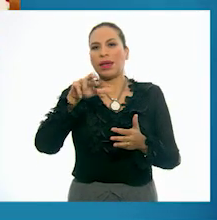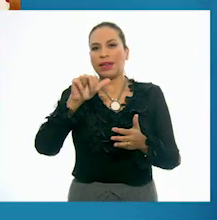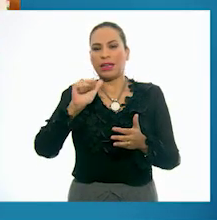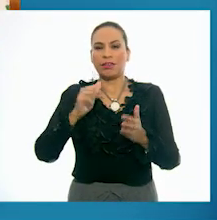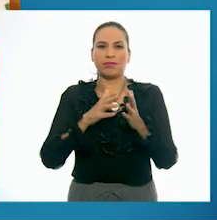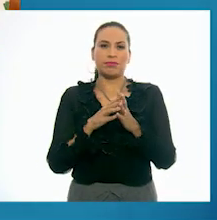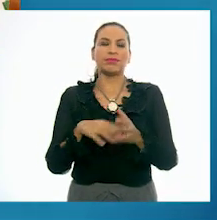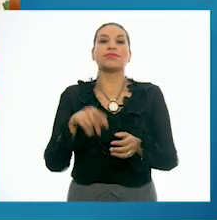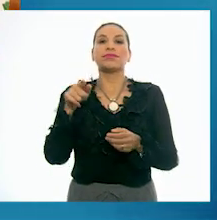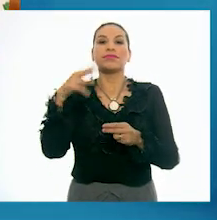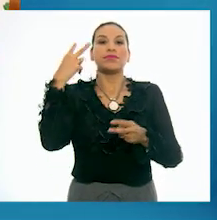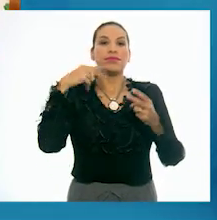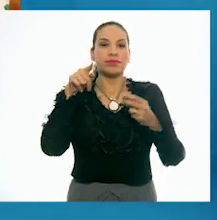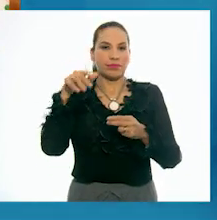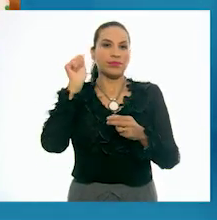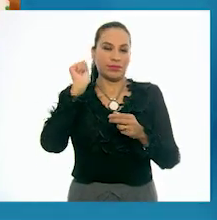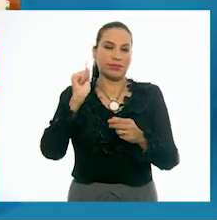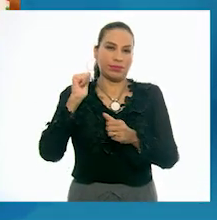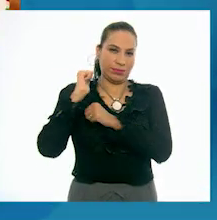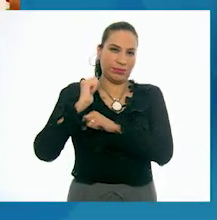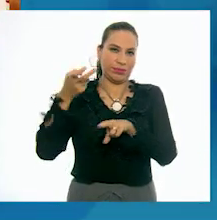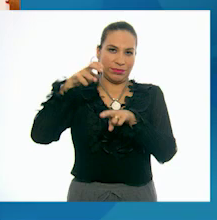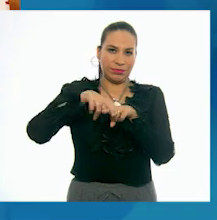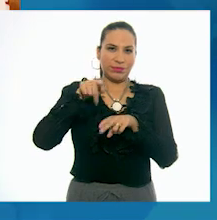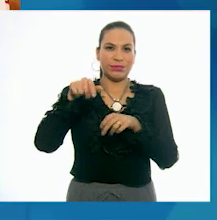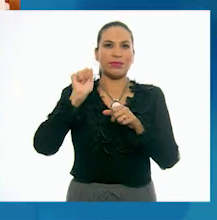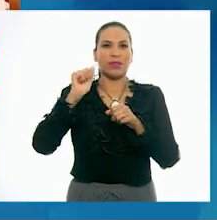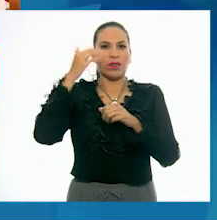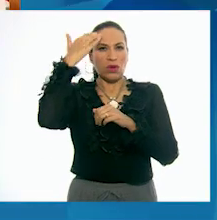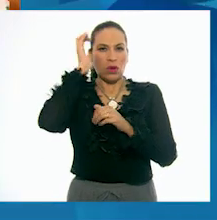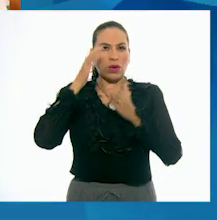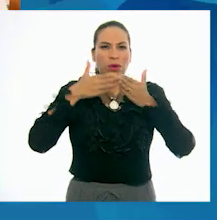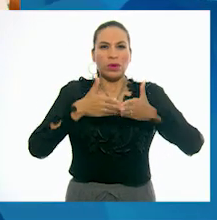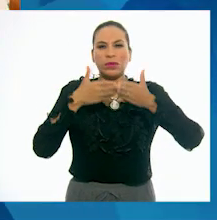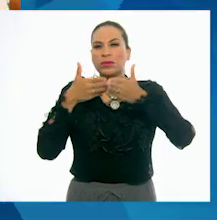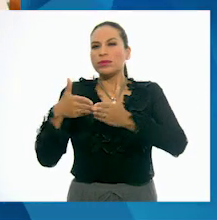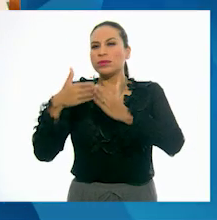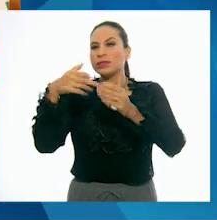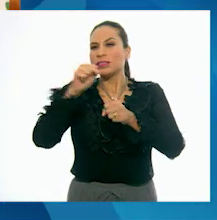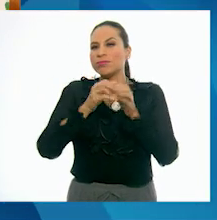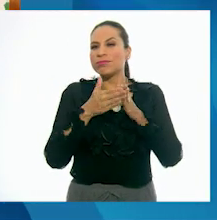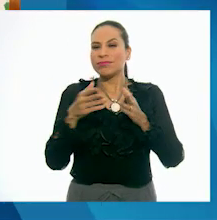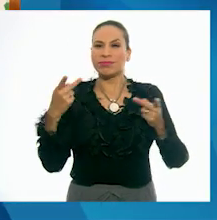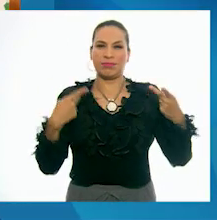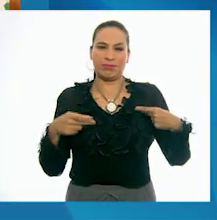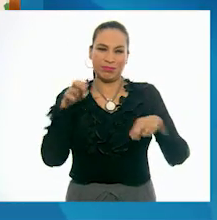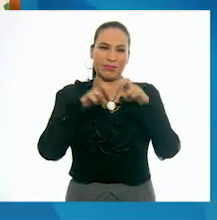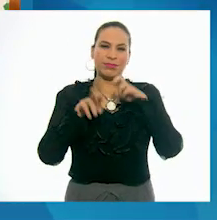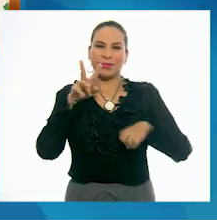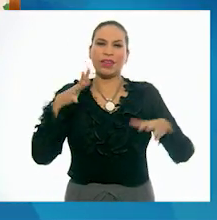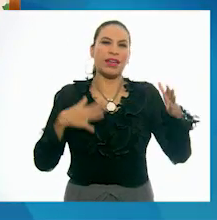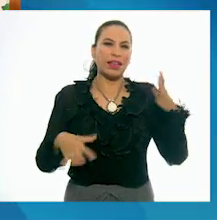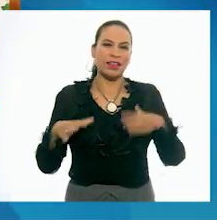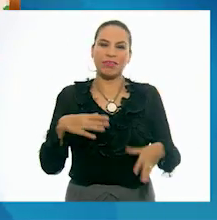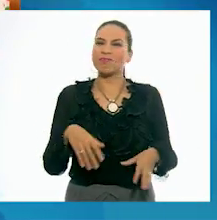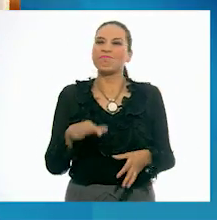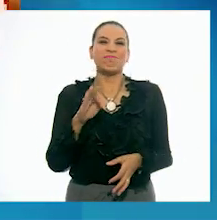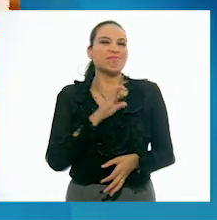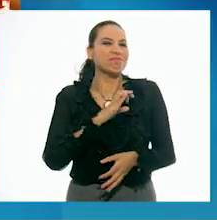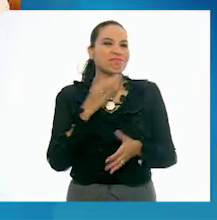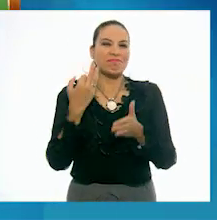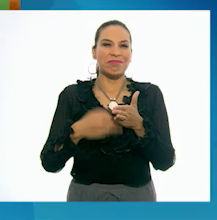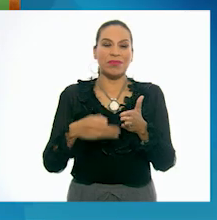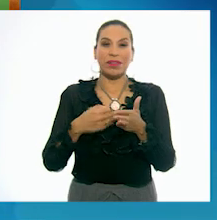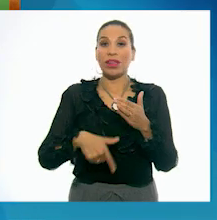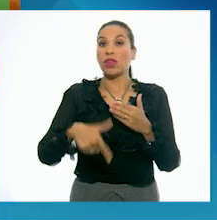María, en la que viajó Colón. Tras varias semanas de viaje, la tripulación estaba cansada y sin muchas esperanzas,